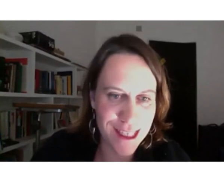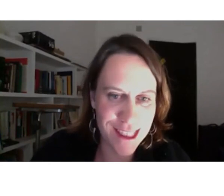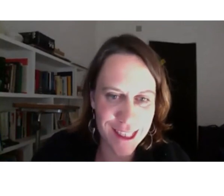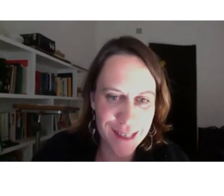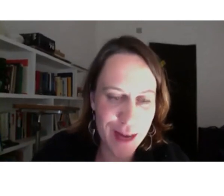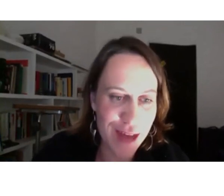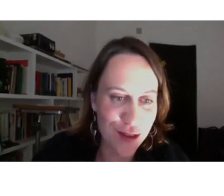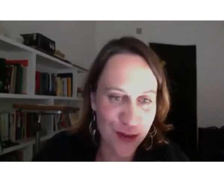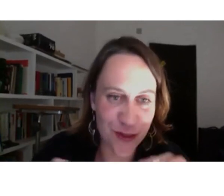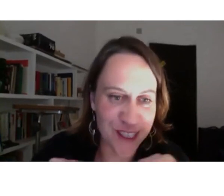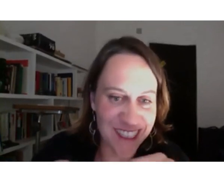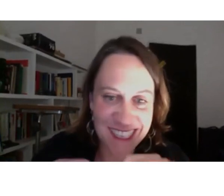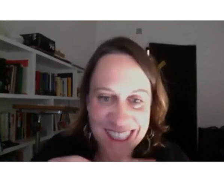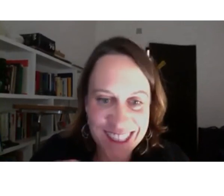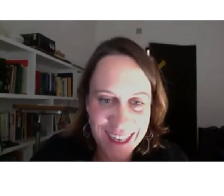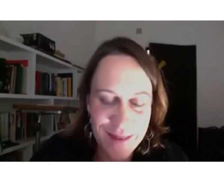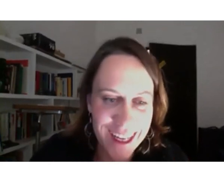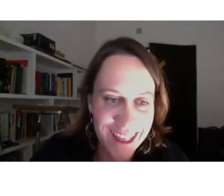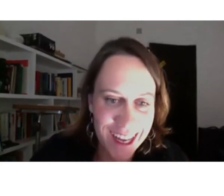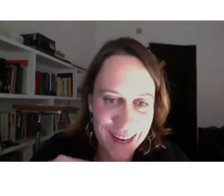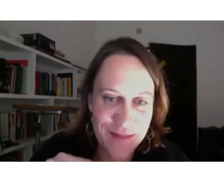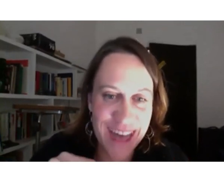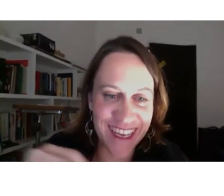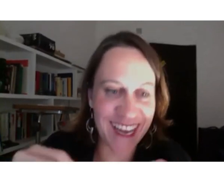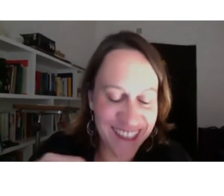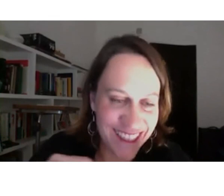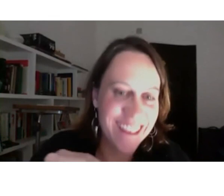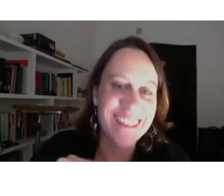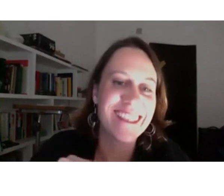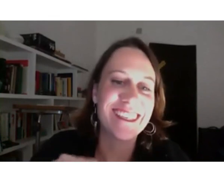nomás que sigue esperando noticias del planeta.